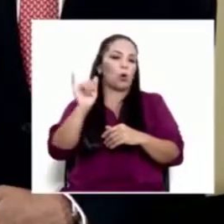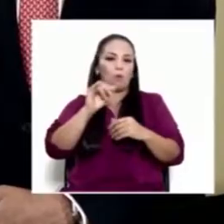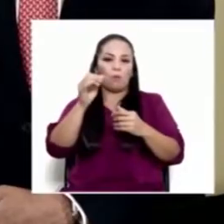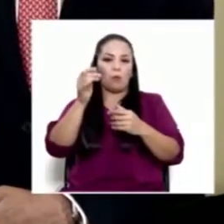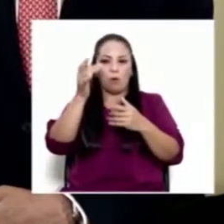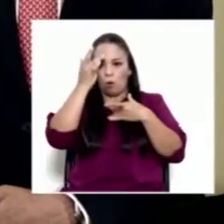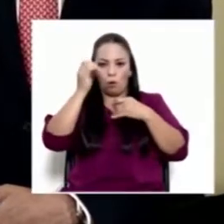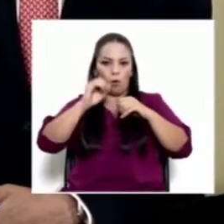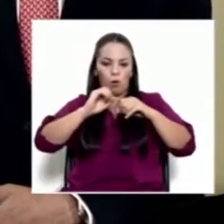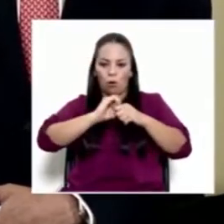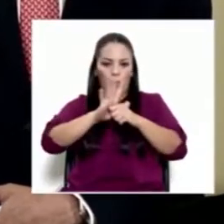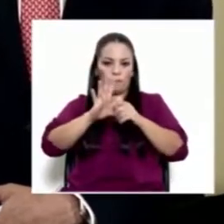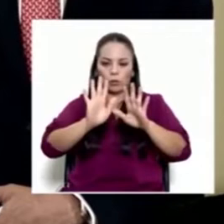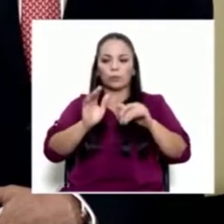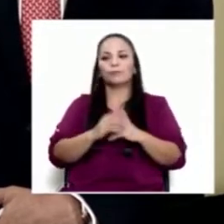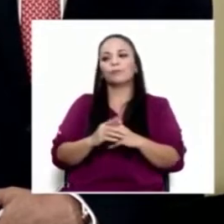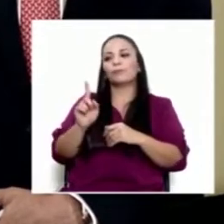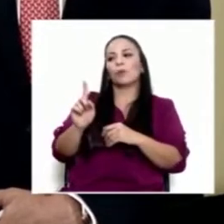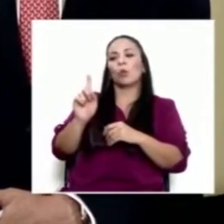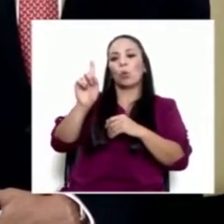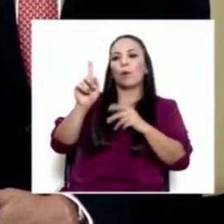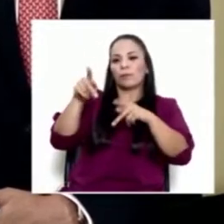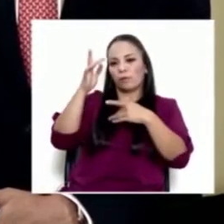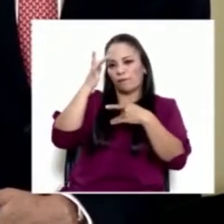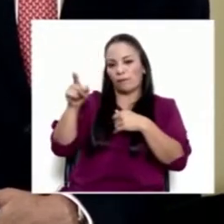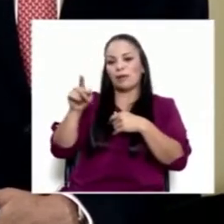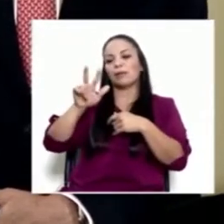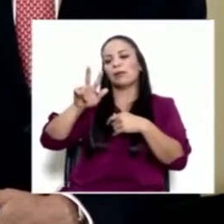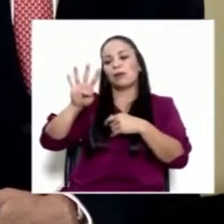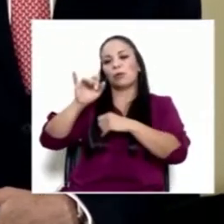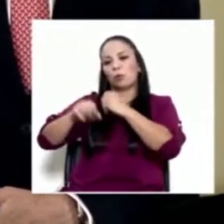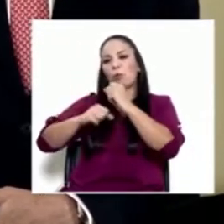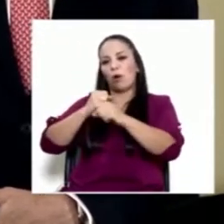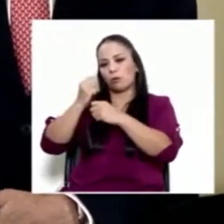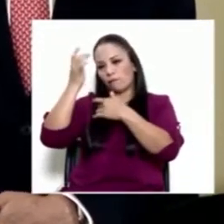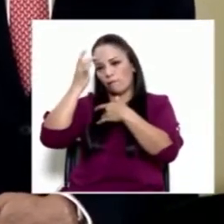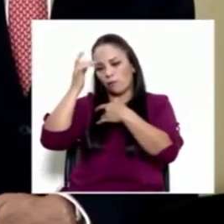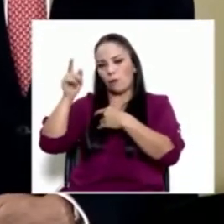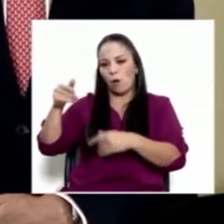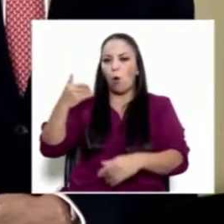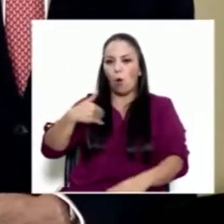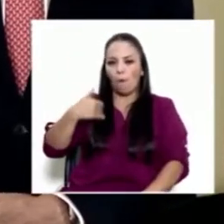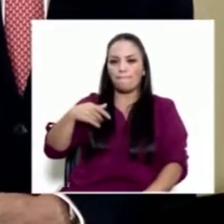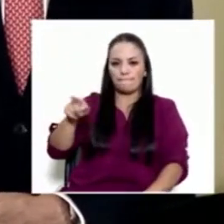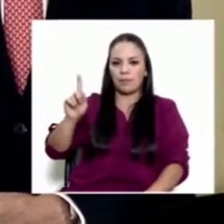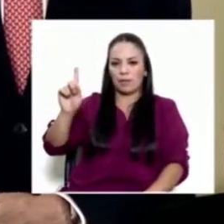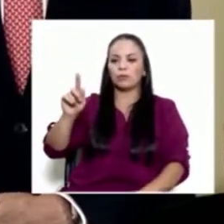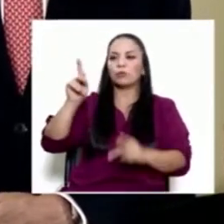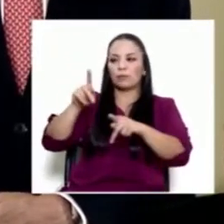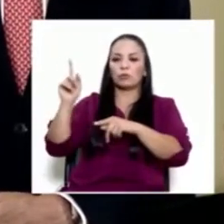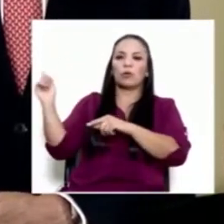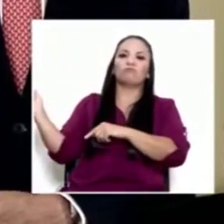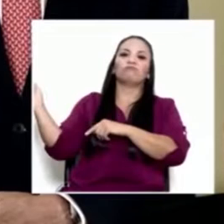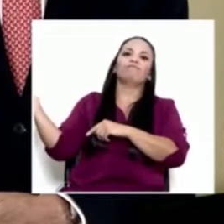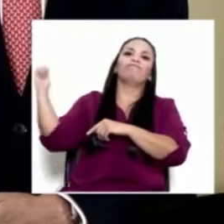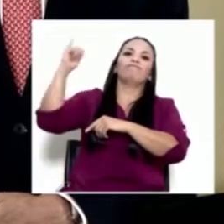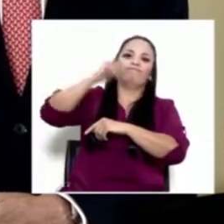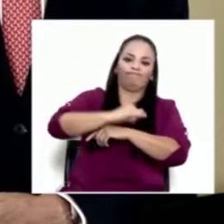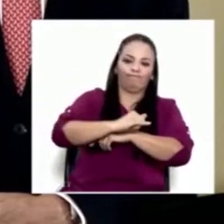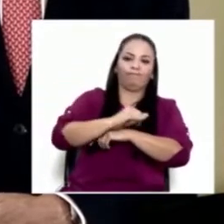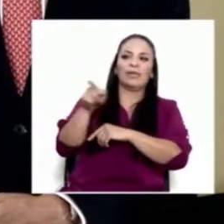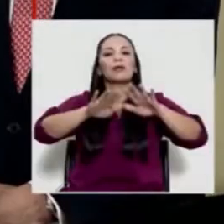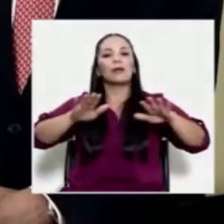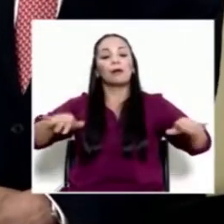formarme tenemos el primer caso y durar el mundo en costa rica desgraciadamente está igual los llama mantener la calma